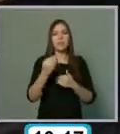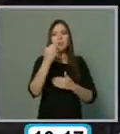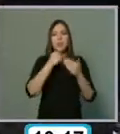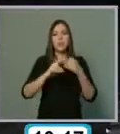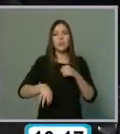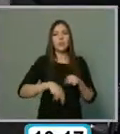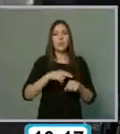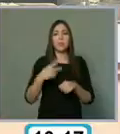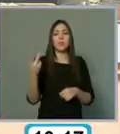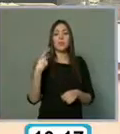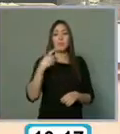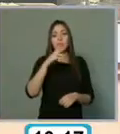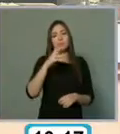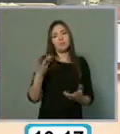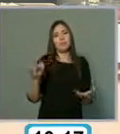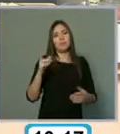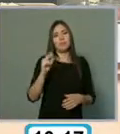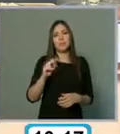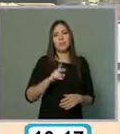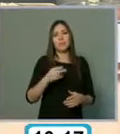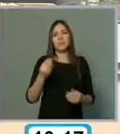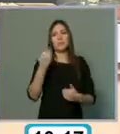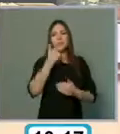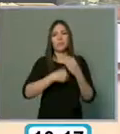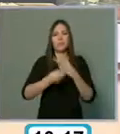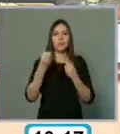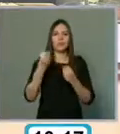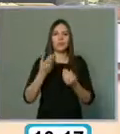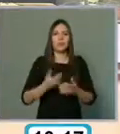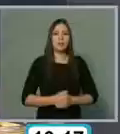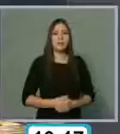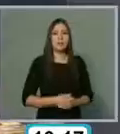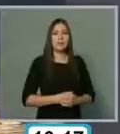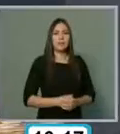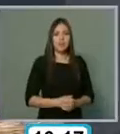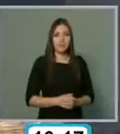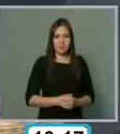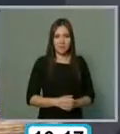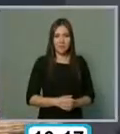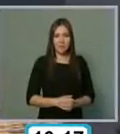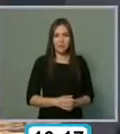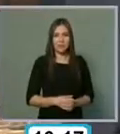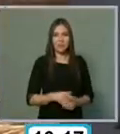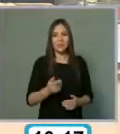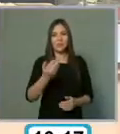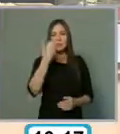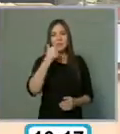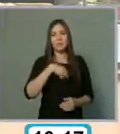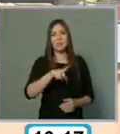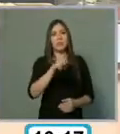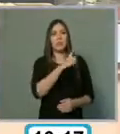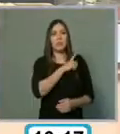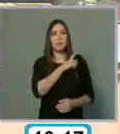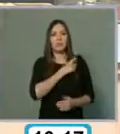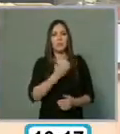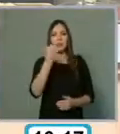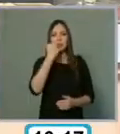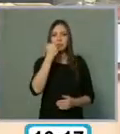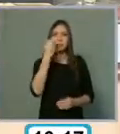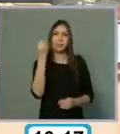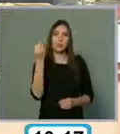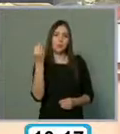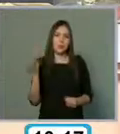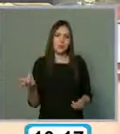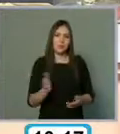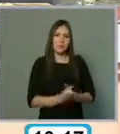La tuya y la mía, pues no, sí, son como que un poquito. Yo también me ¿De comería qué estás una hablando sola. con decente, Lore? Yo también me comería una sola, pues de que comen lo que